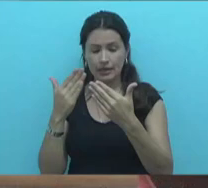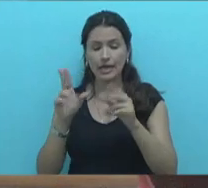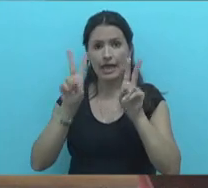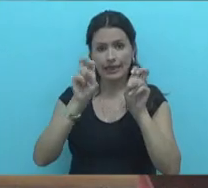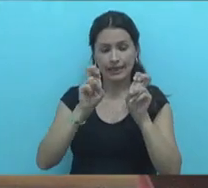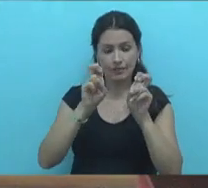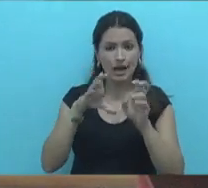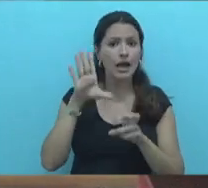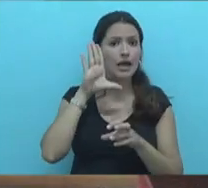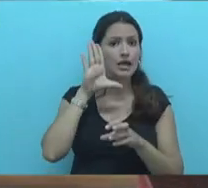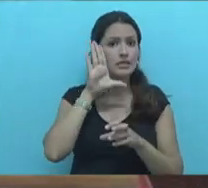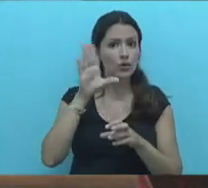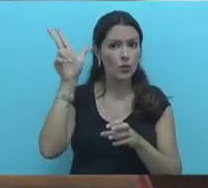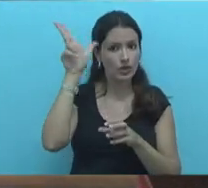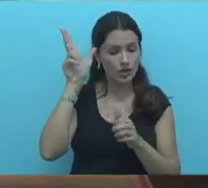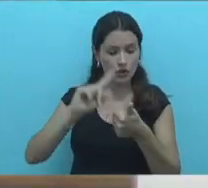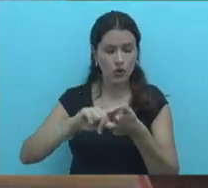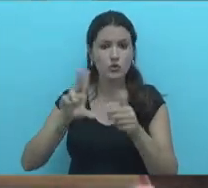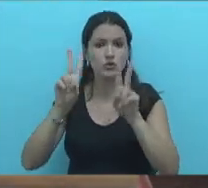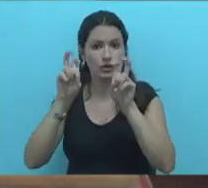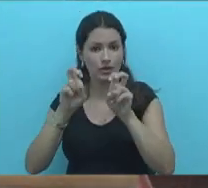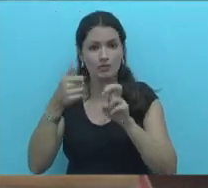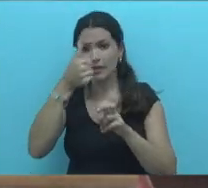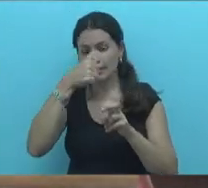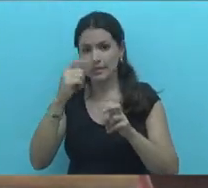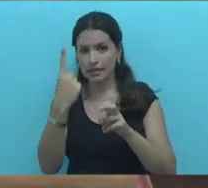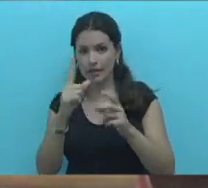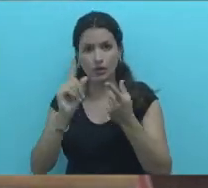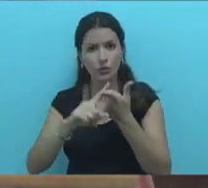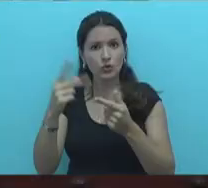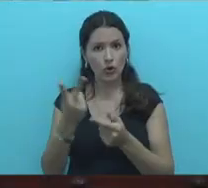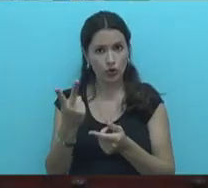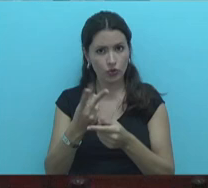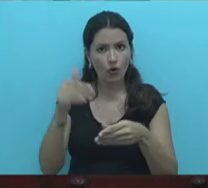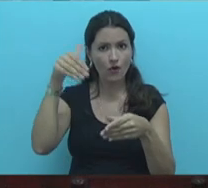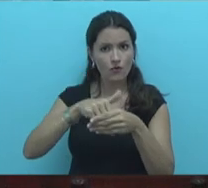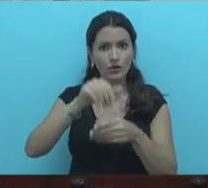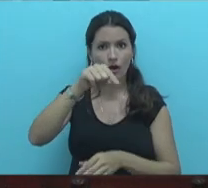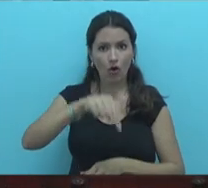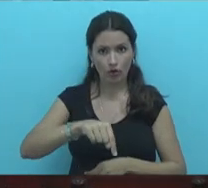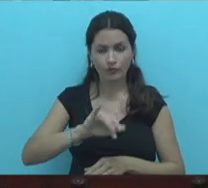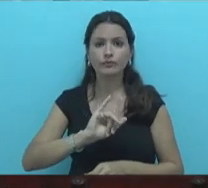el 61 que se reserven en secretaría para su posterior tratamiento sobre tabla. Bien, muchas gracias.